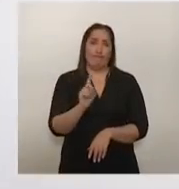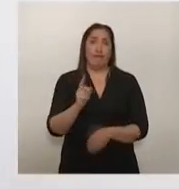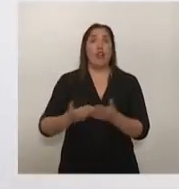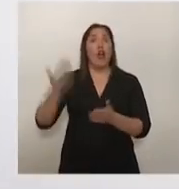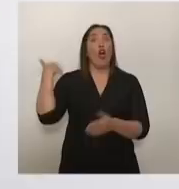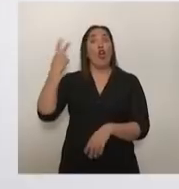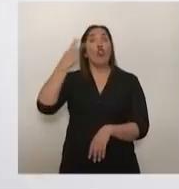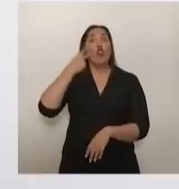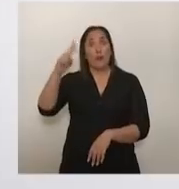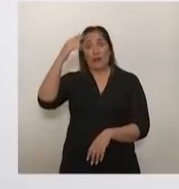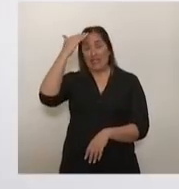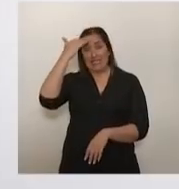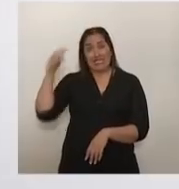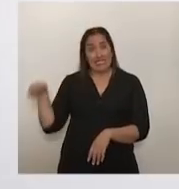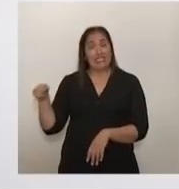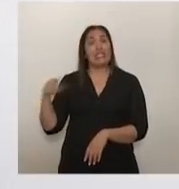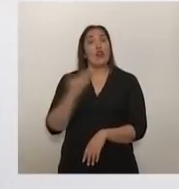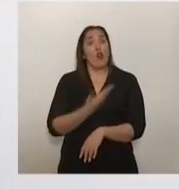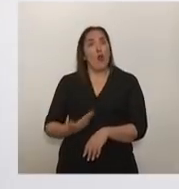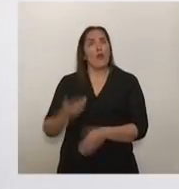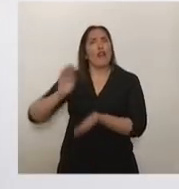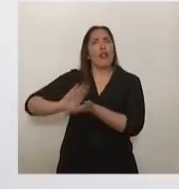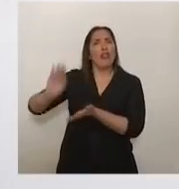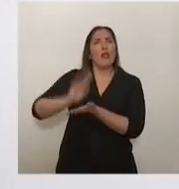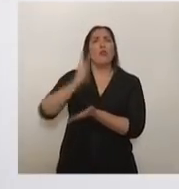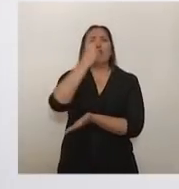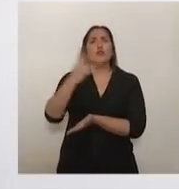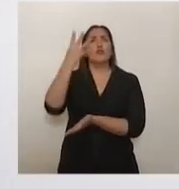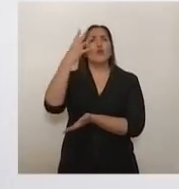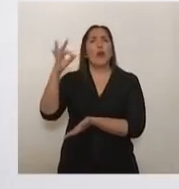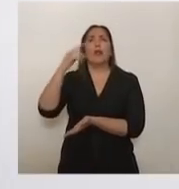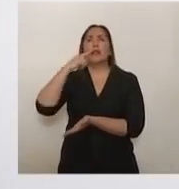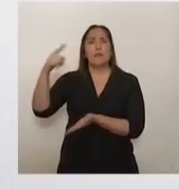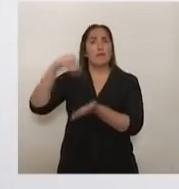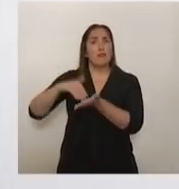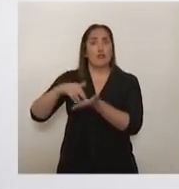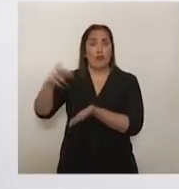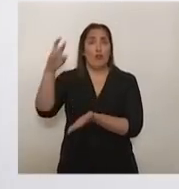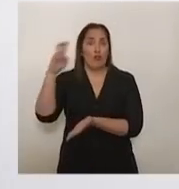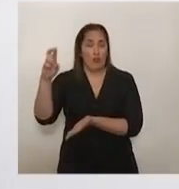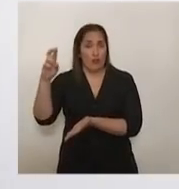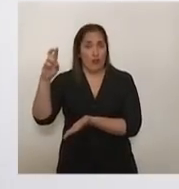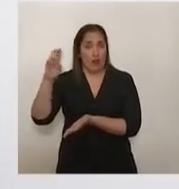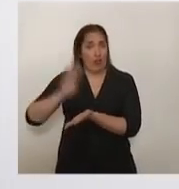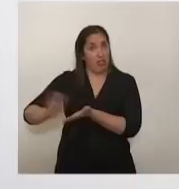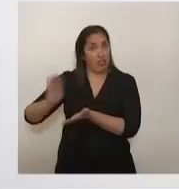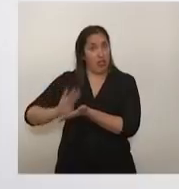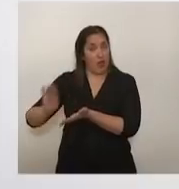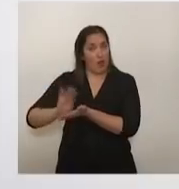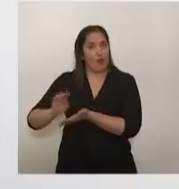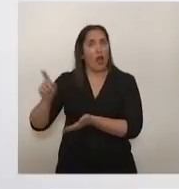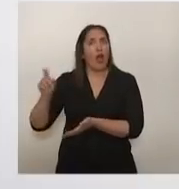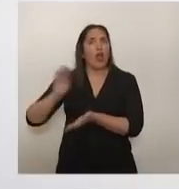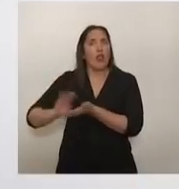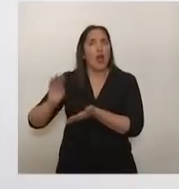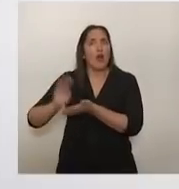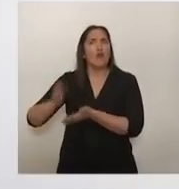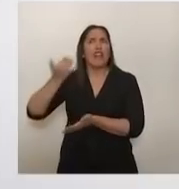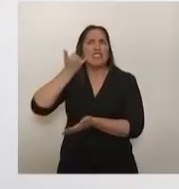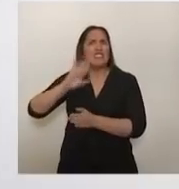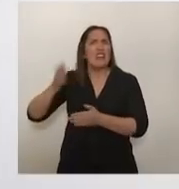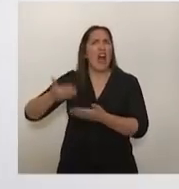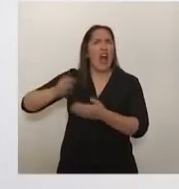diciembre de 2015, el Estado Nacional debía 240.000 millones de dólares y la deuda venía creciendo hacía